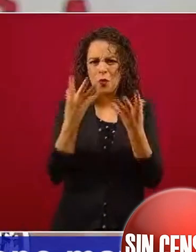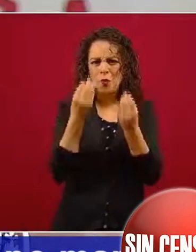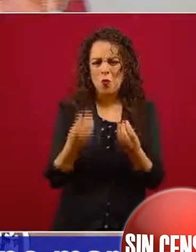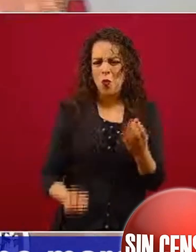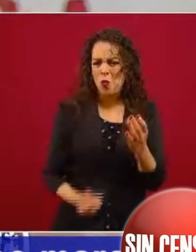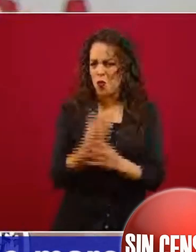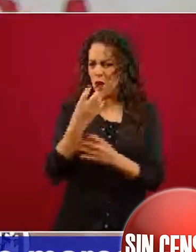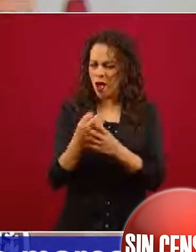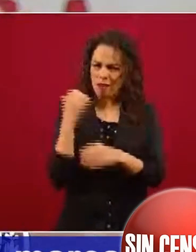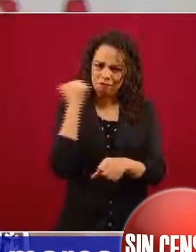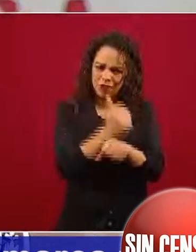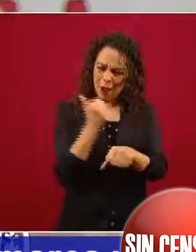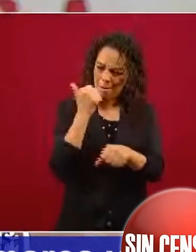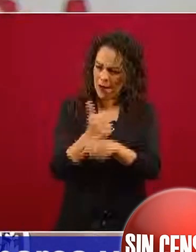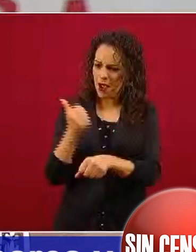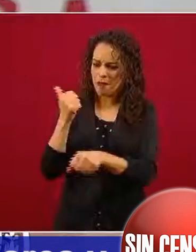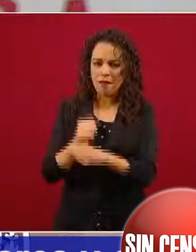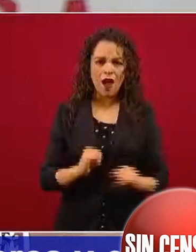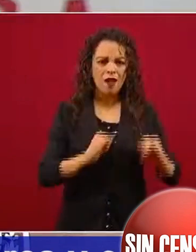nuevas